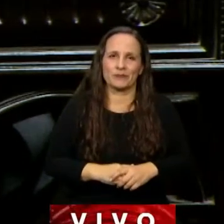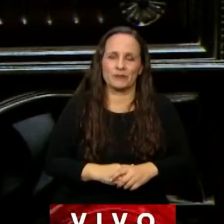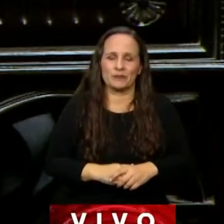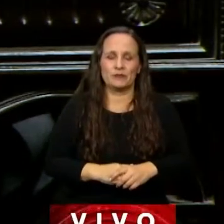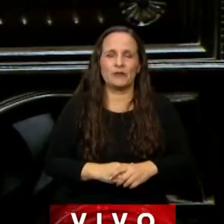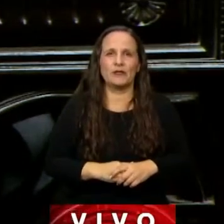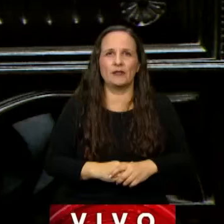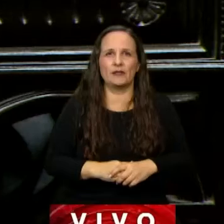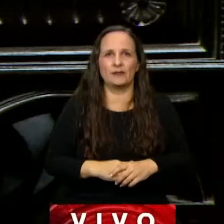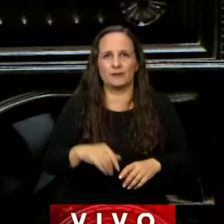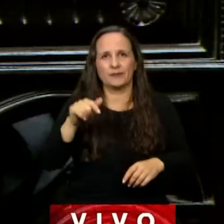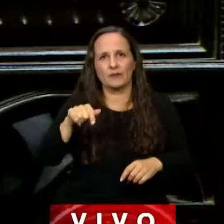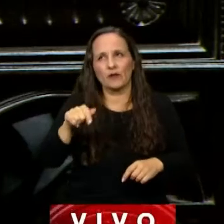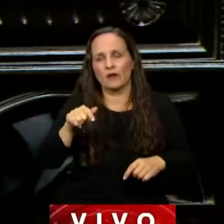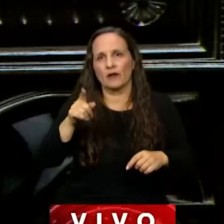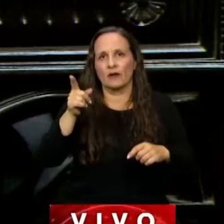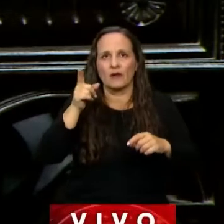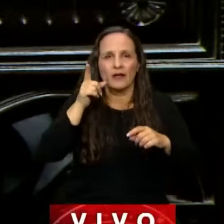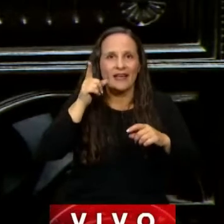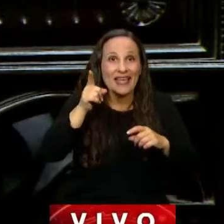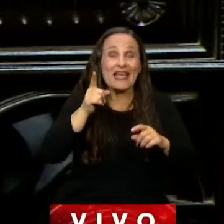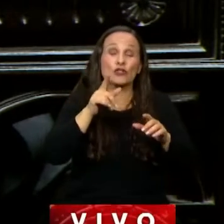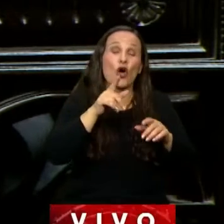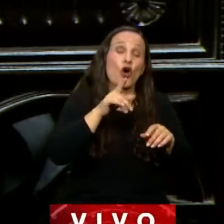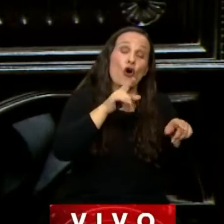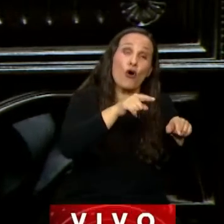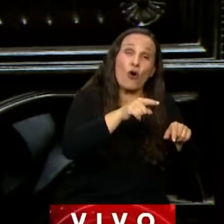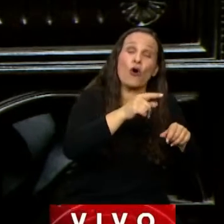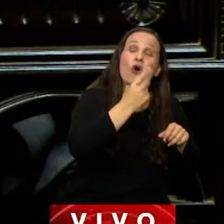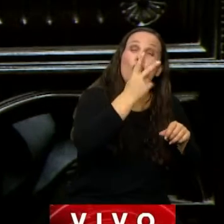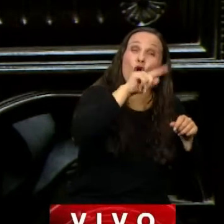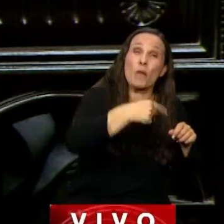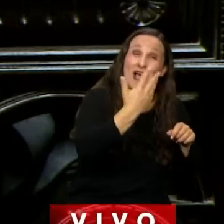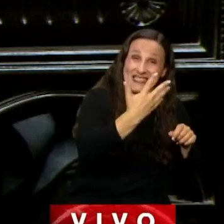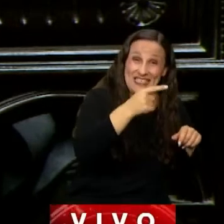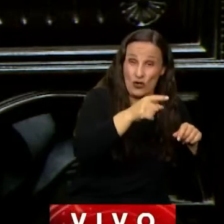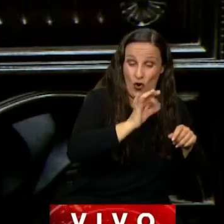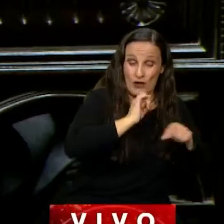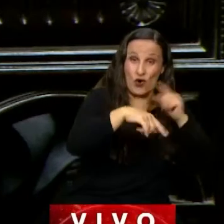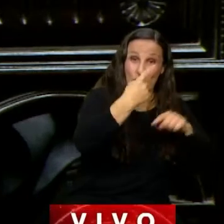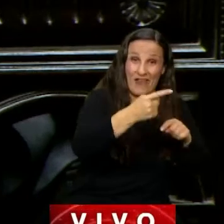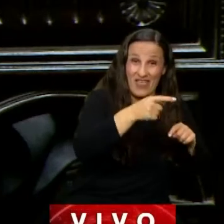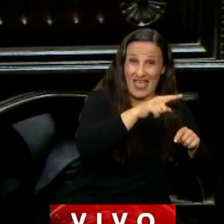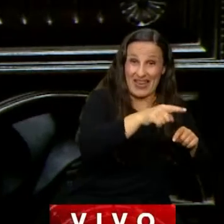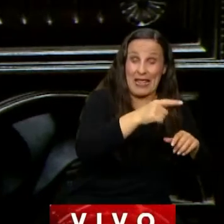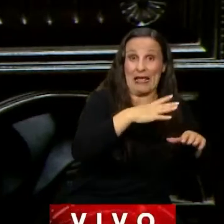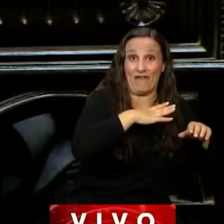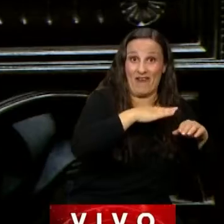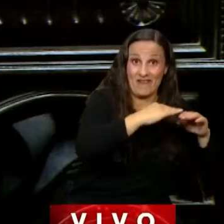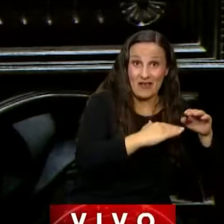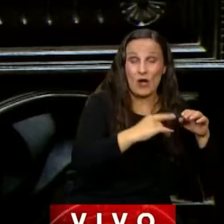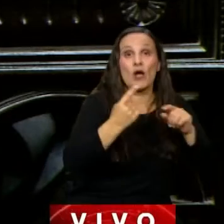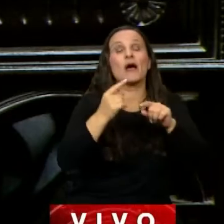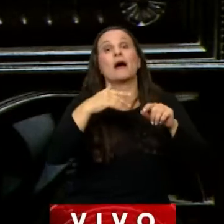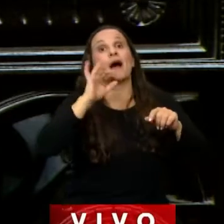Entre todas esas variables debemos comentar que se pasará de un déficit primario de 2,5 en 2022 a uno de 1,9